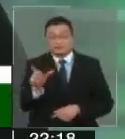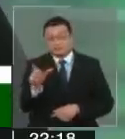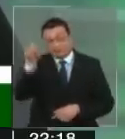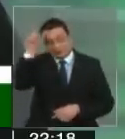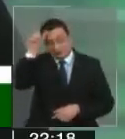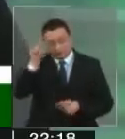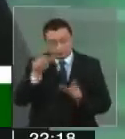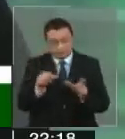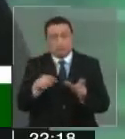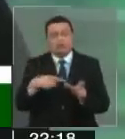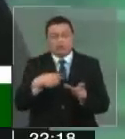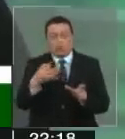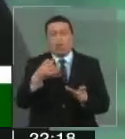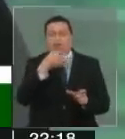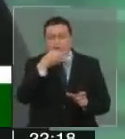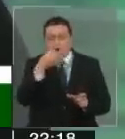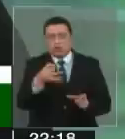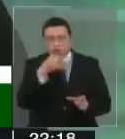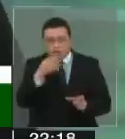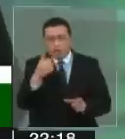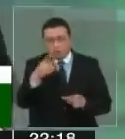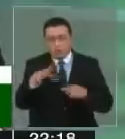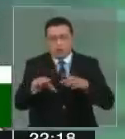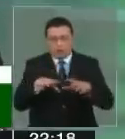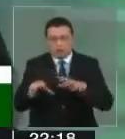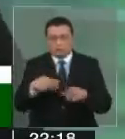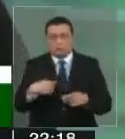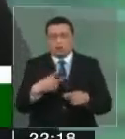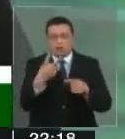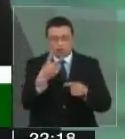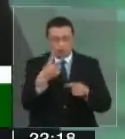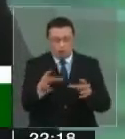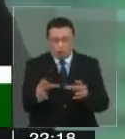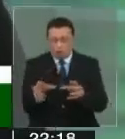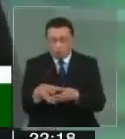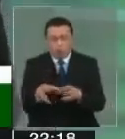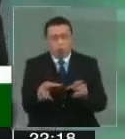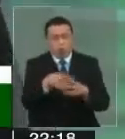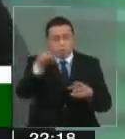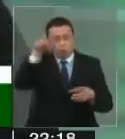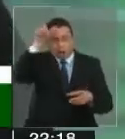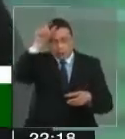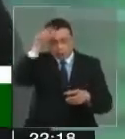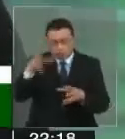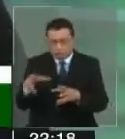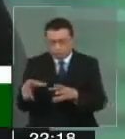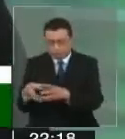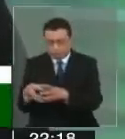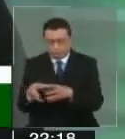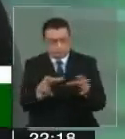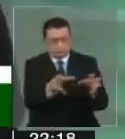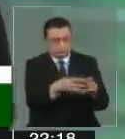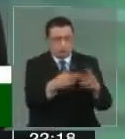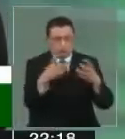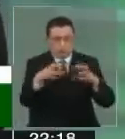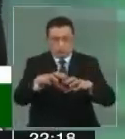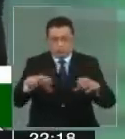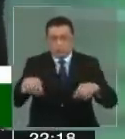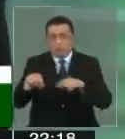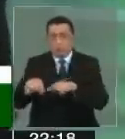Yo te voy a contar de un experimento, me dijo. Tenemos 2 grupos de ratones. Unos ratones